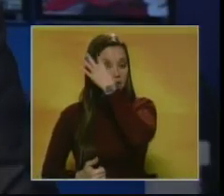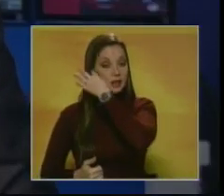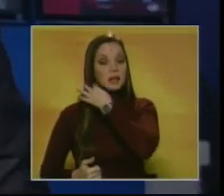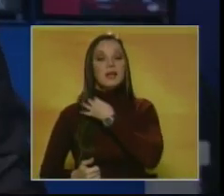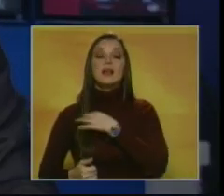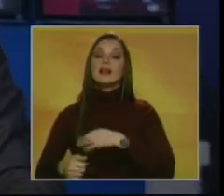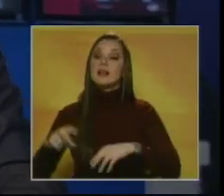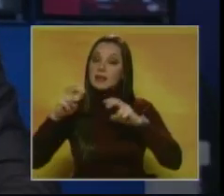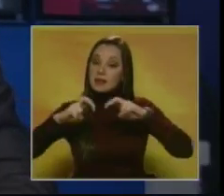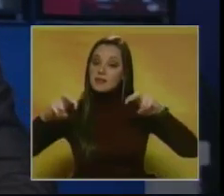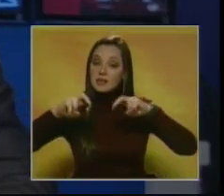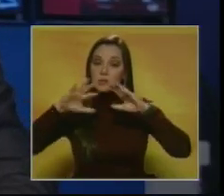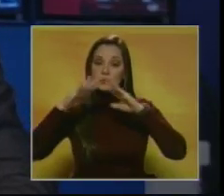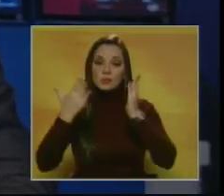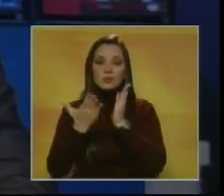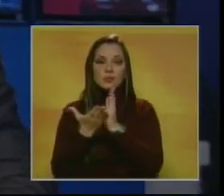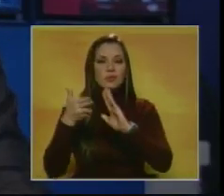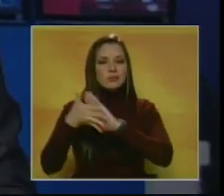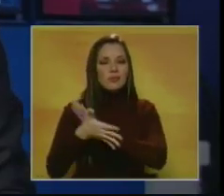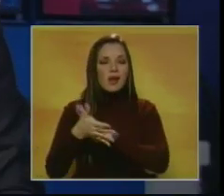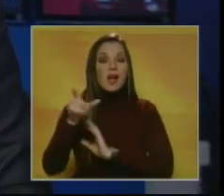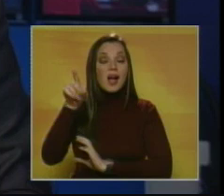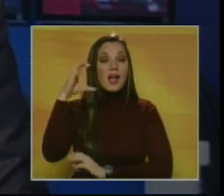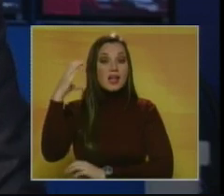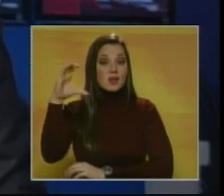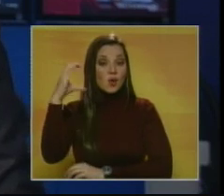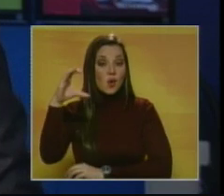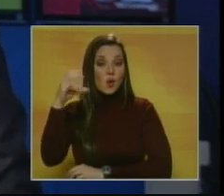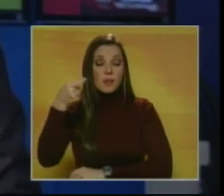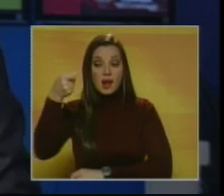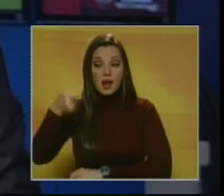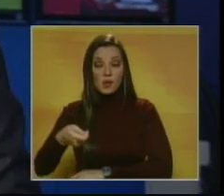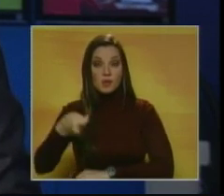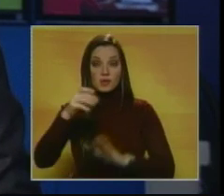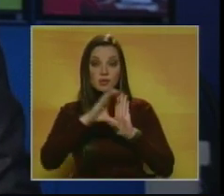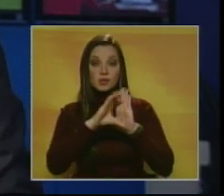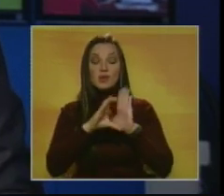Revisamos lo que pasa en el mundo. En Colombia, la Corte Constitucional aprobó